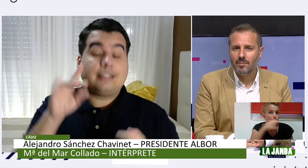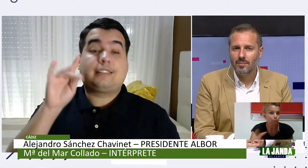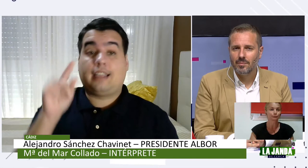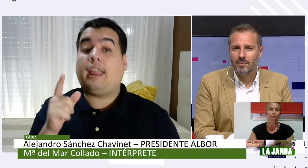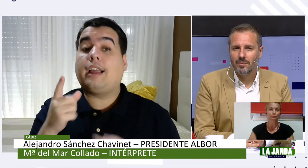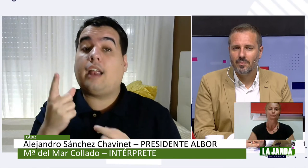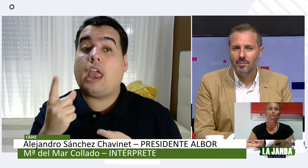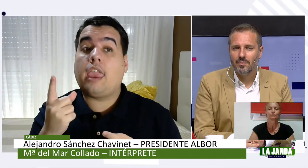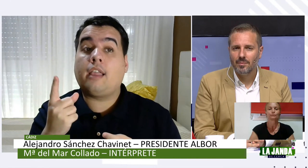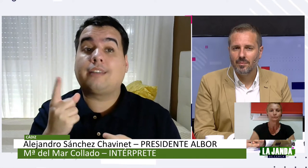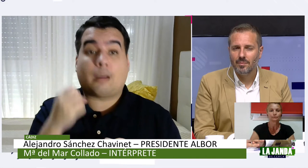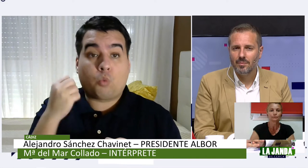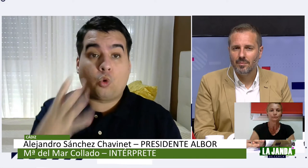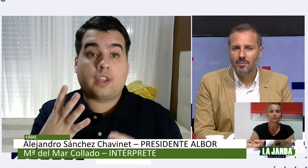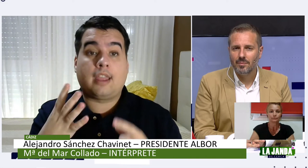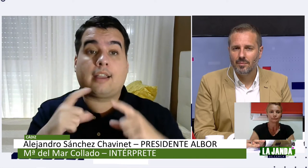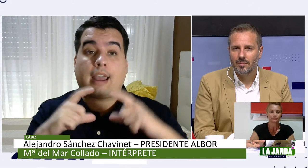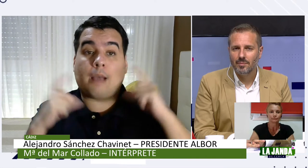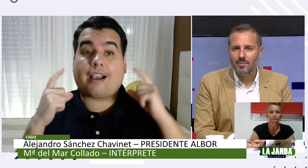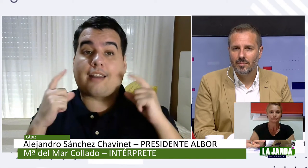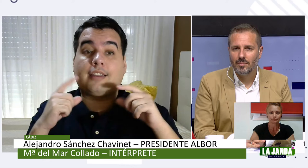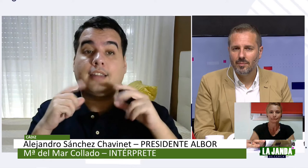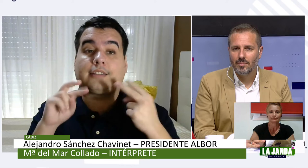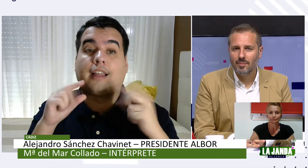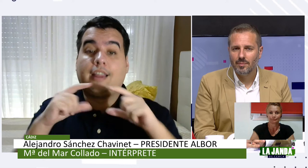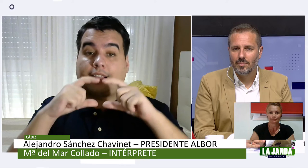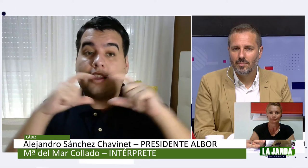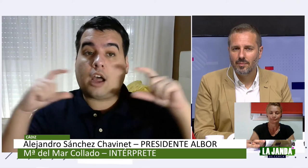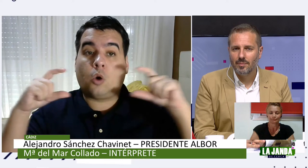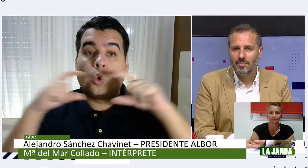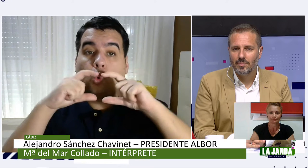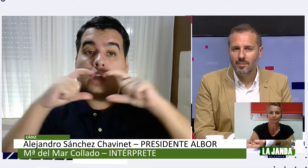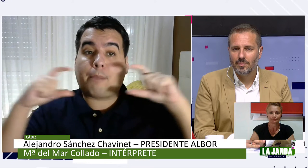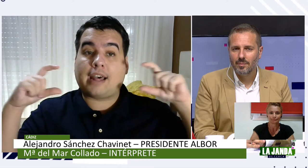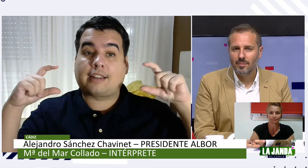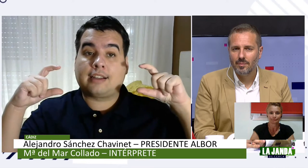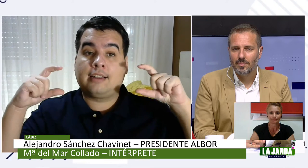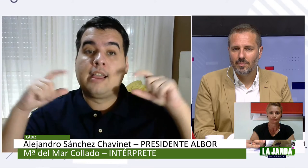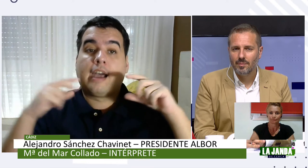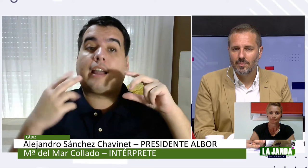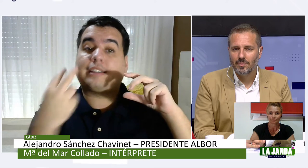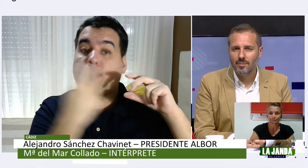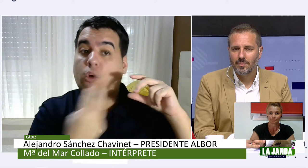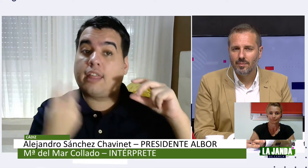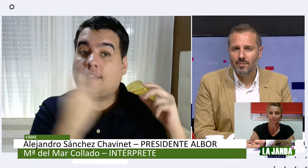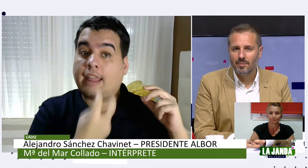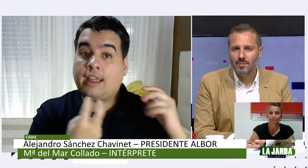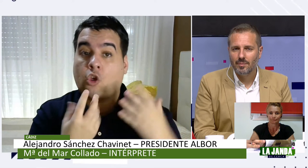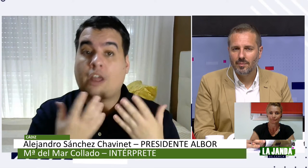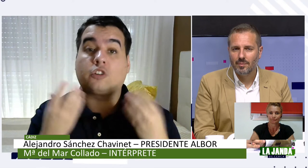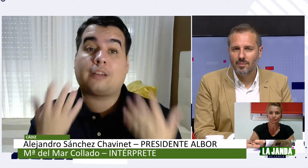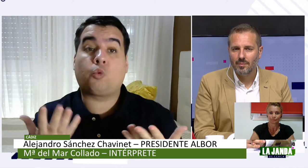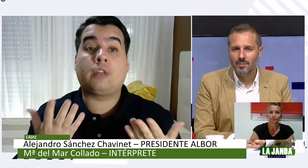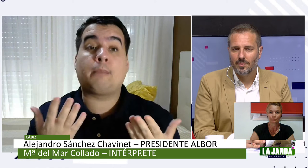Sí, sí, está muy bien que la mascarilla tenga una parte en la que se puede